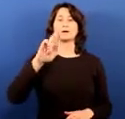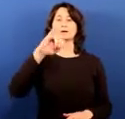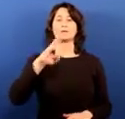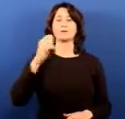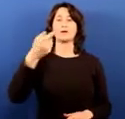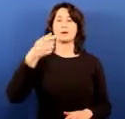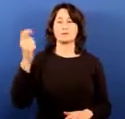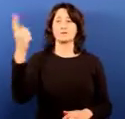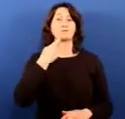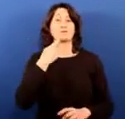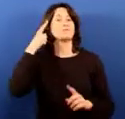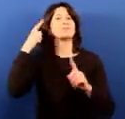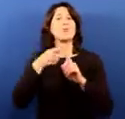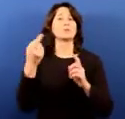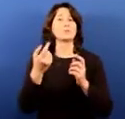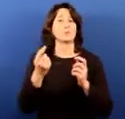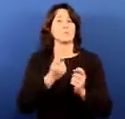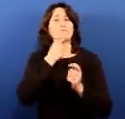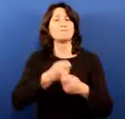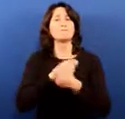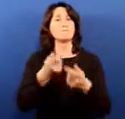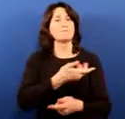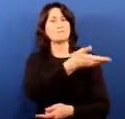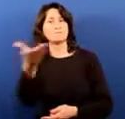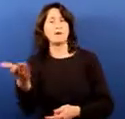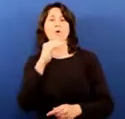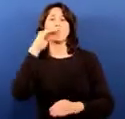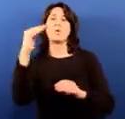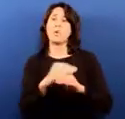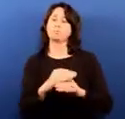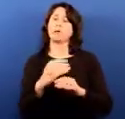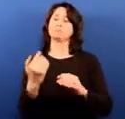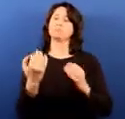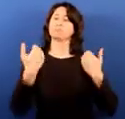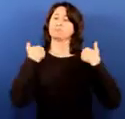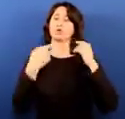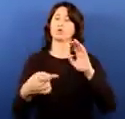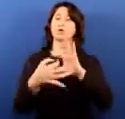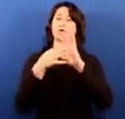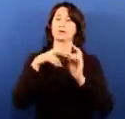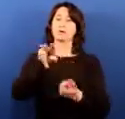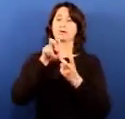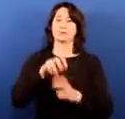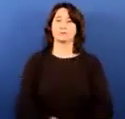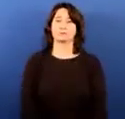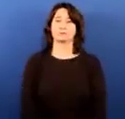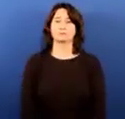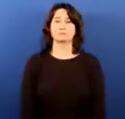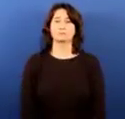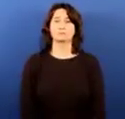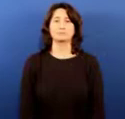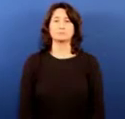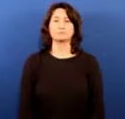las declaraciones en 350 sucursales de las 7 entidades colaboradoras de la institución foral; Internet y propuestas